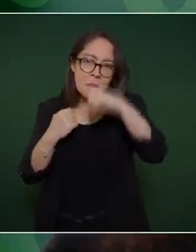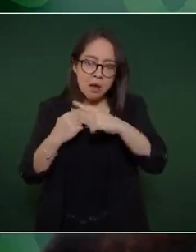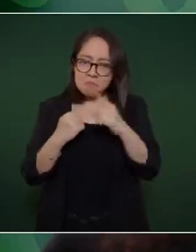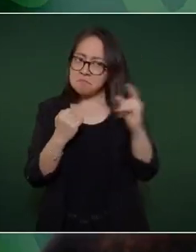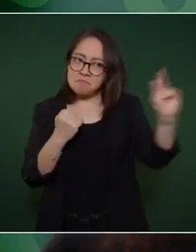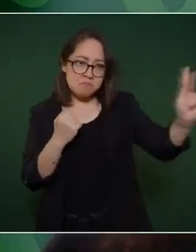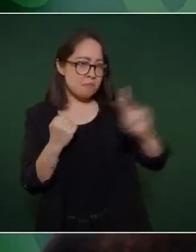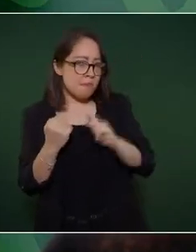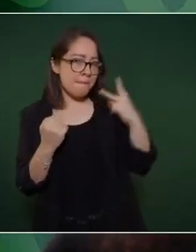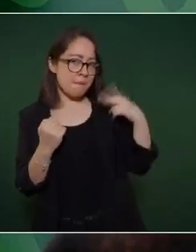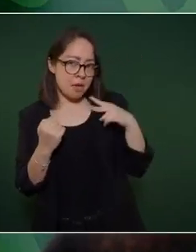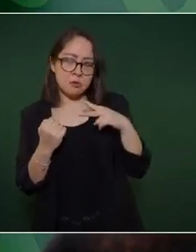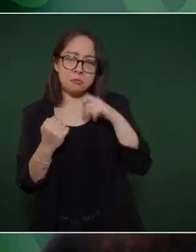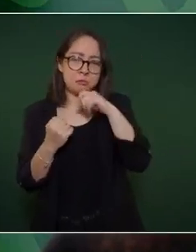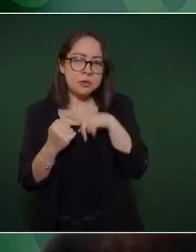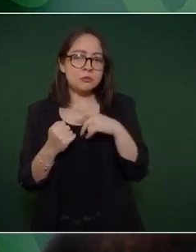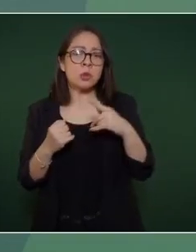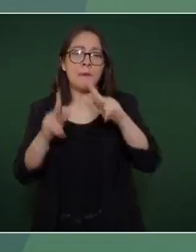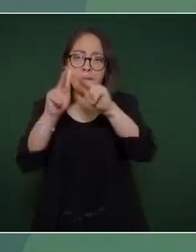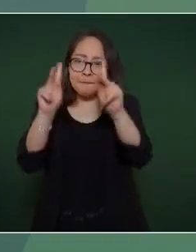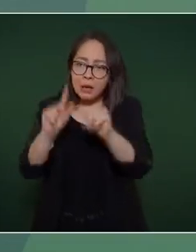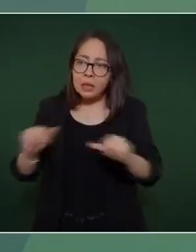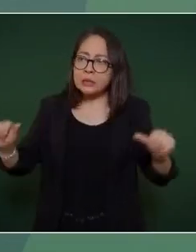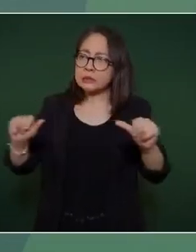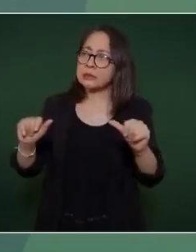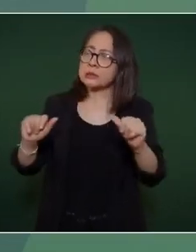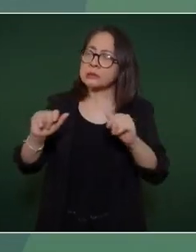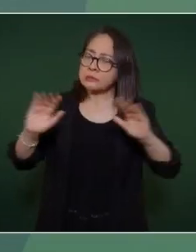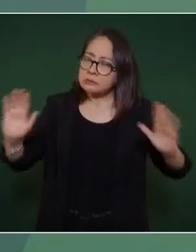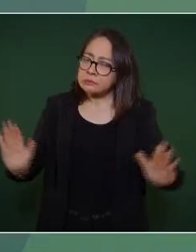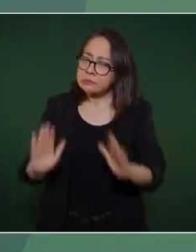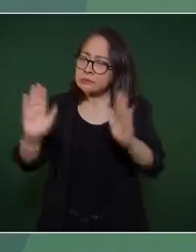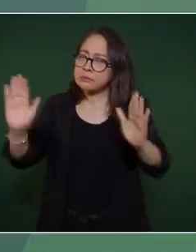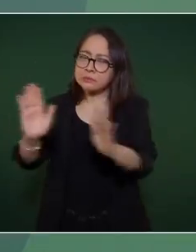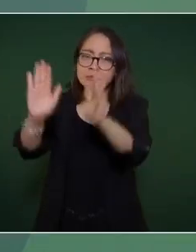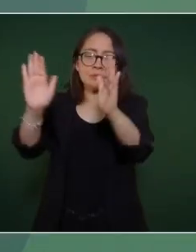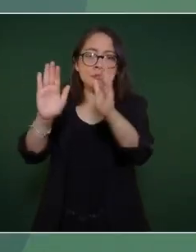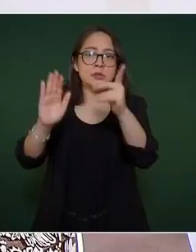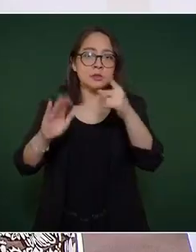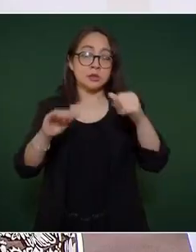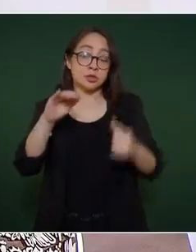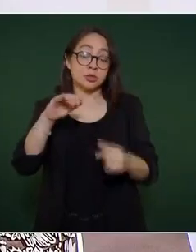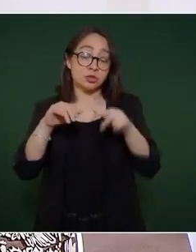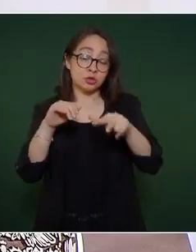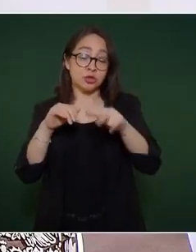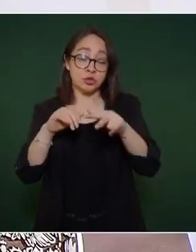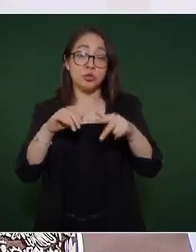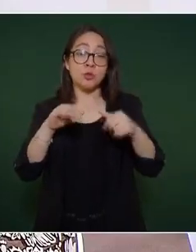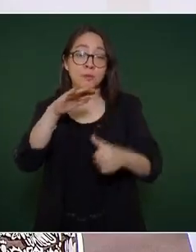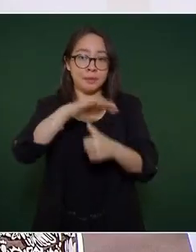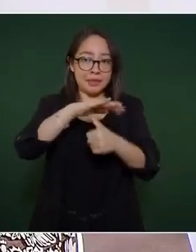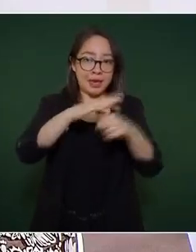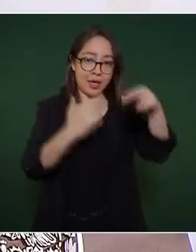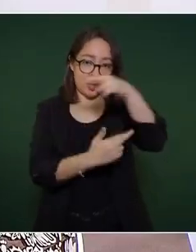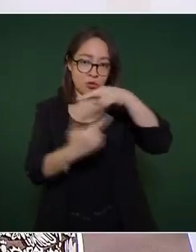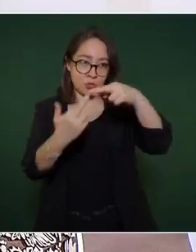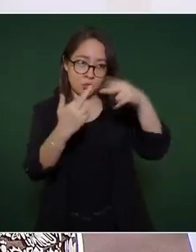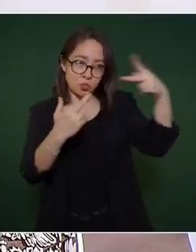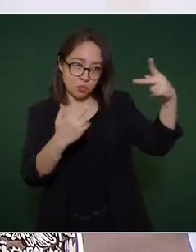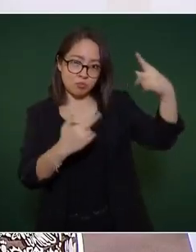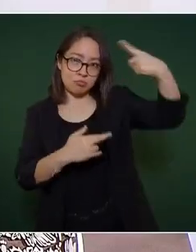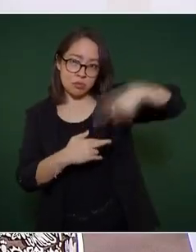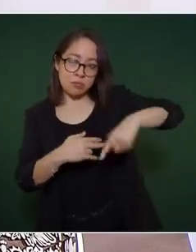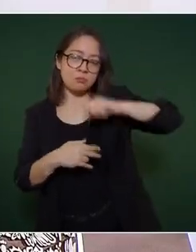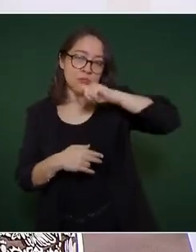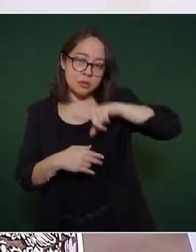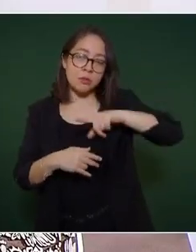construir la paz desde las 18 mesas regionales que usted instruyó y desde la mesa estatal para la construcción